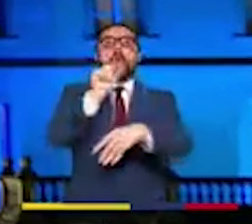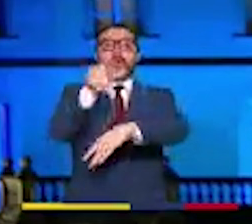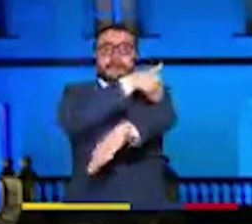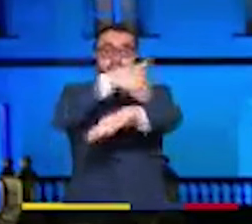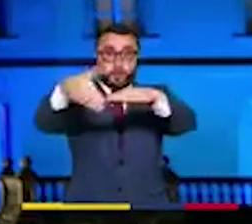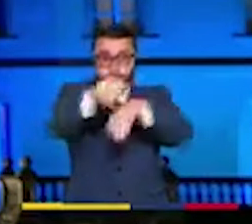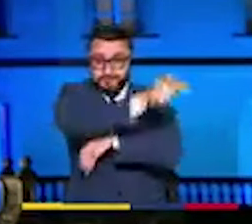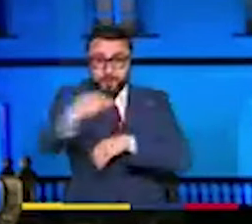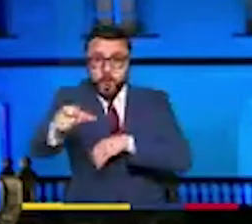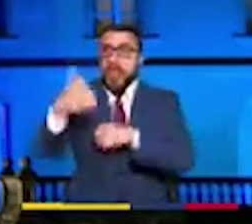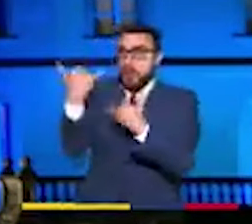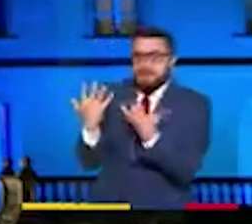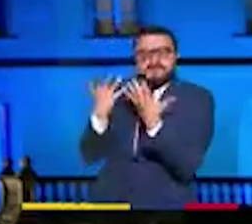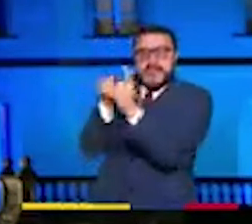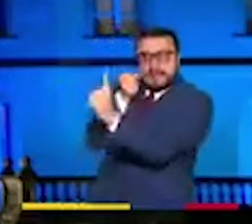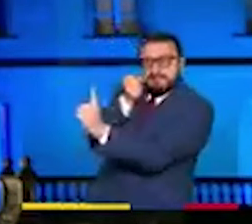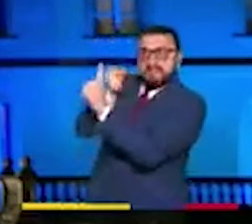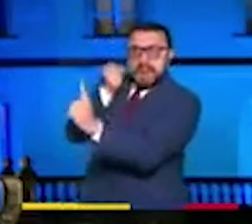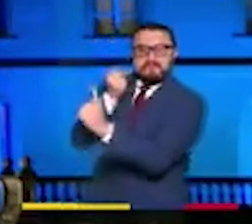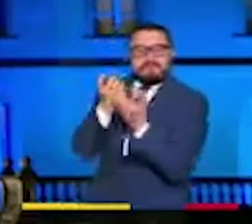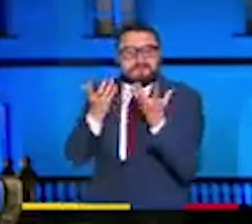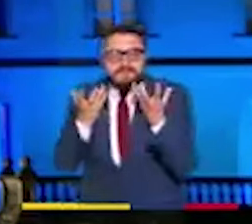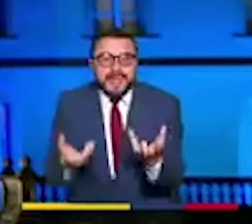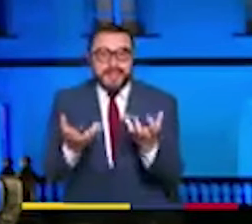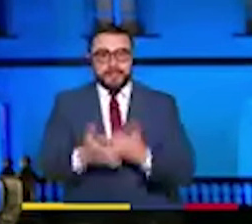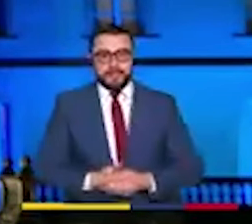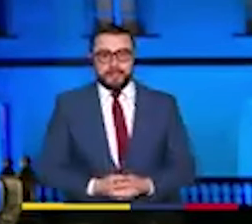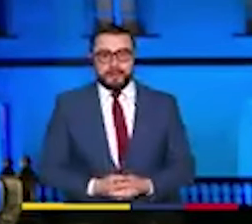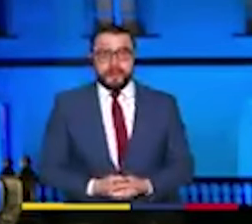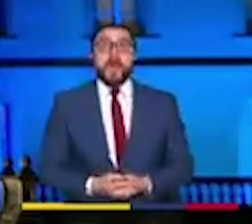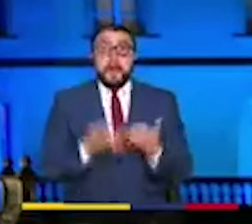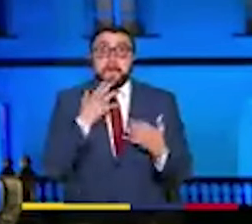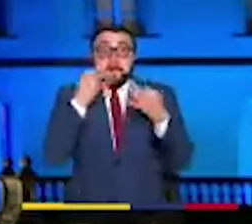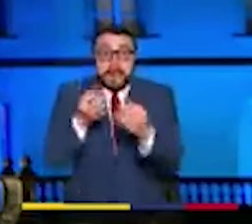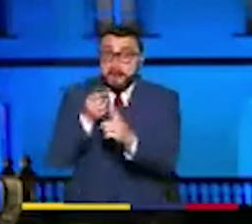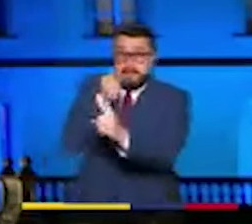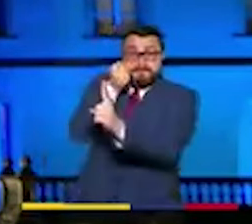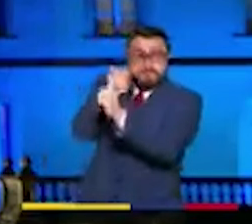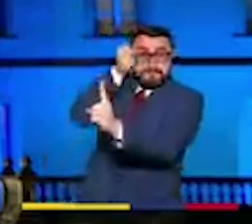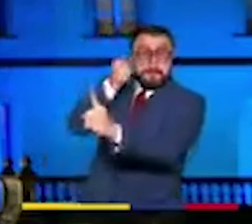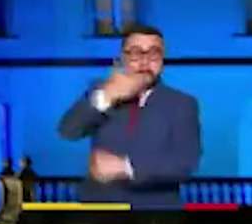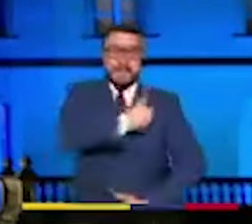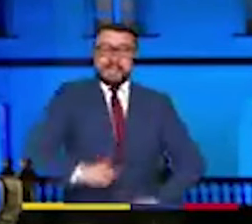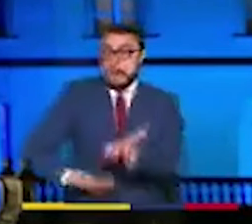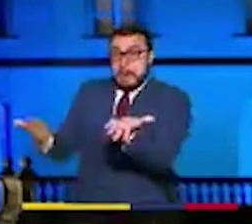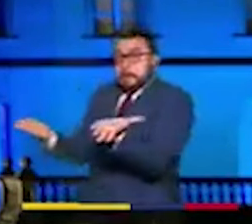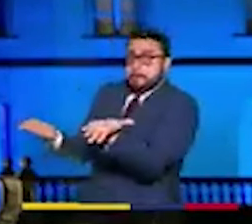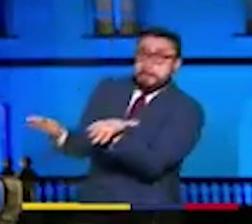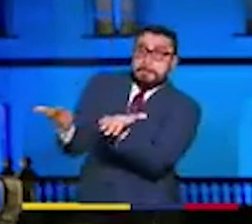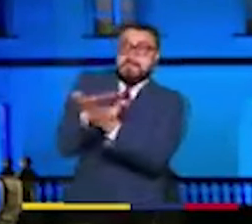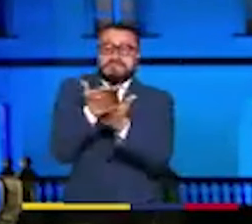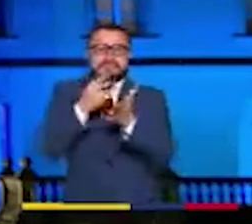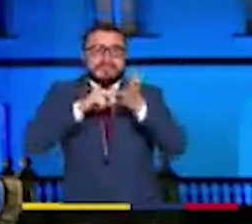ciudadanos. De concretarse, este acto representaría la mayor afrenta a nuestra democracia en la historia